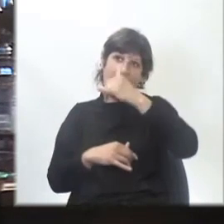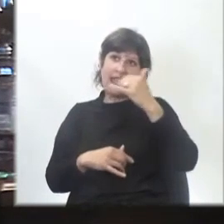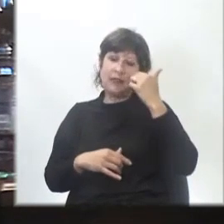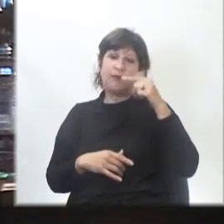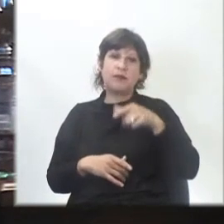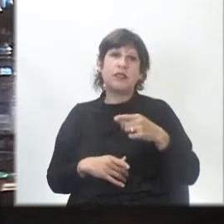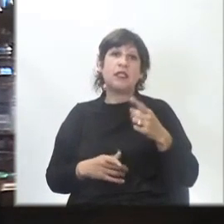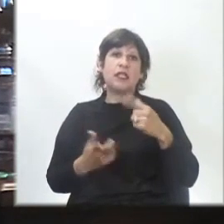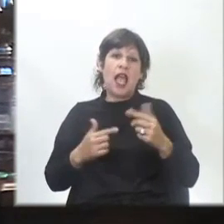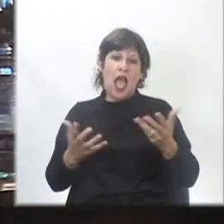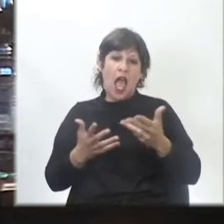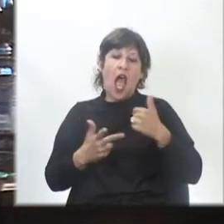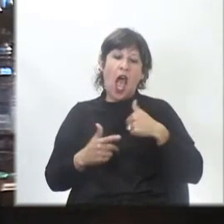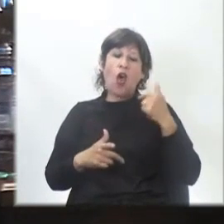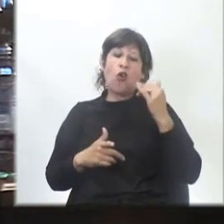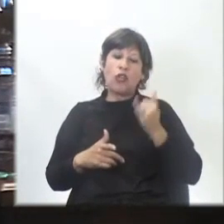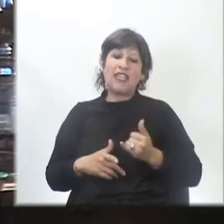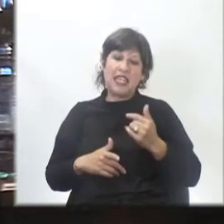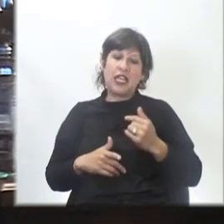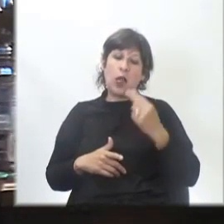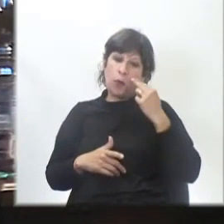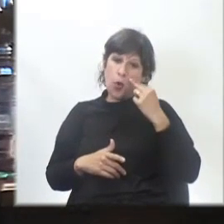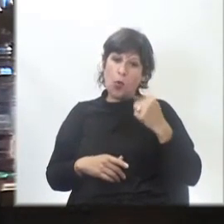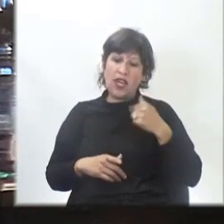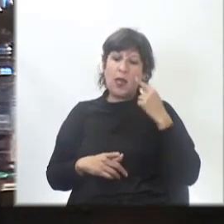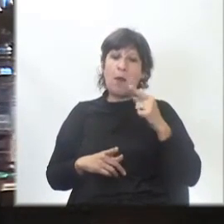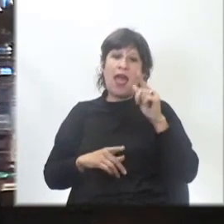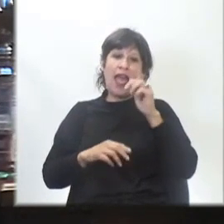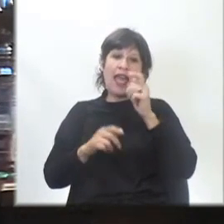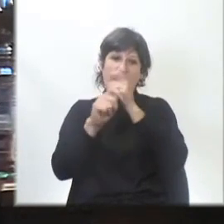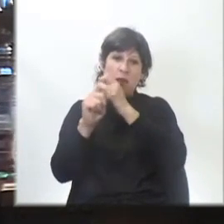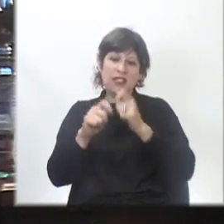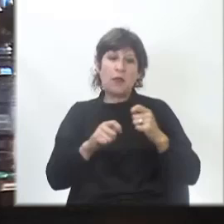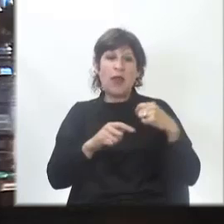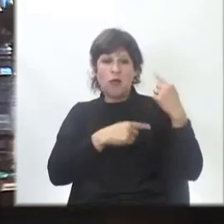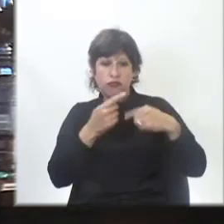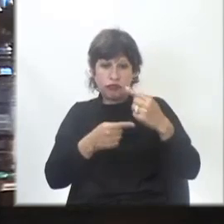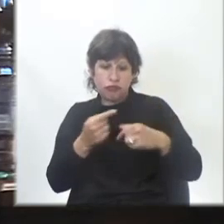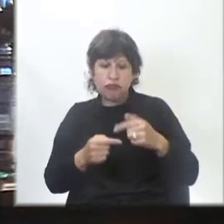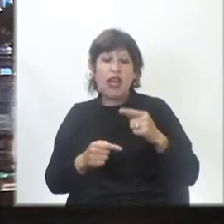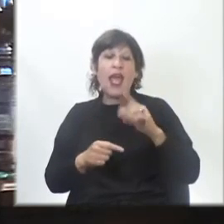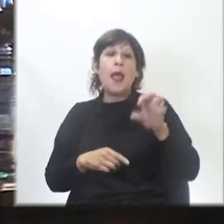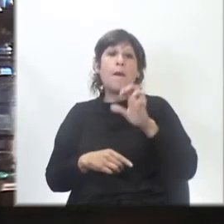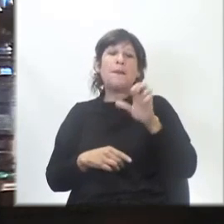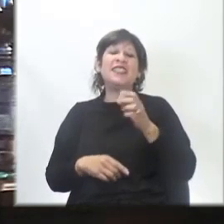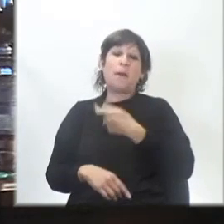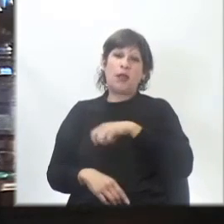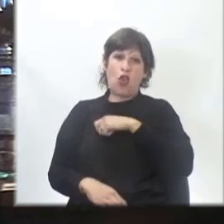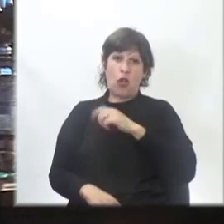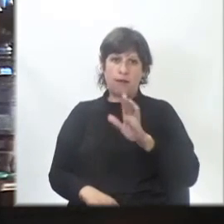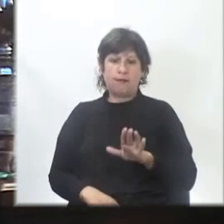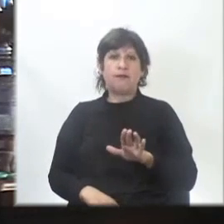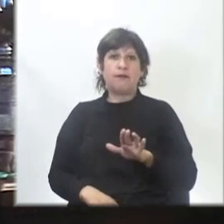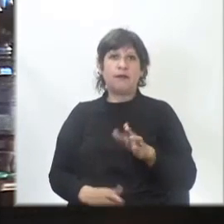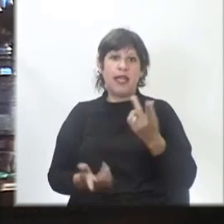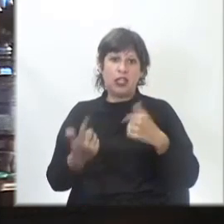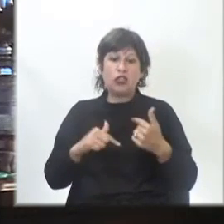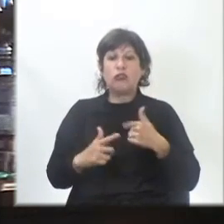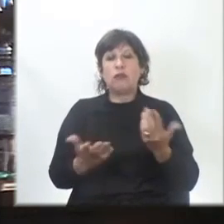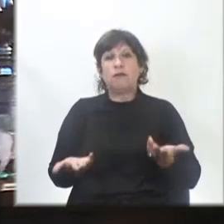actualmente presenta obsolescencias y el mantenimiento lo ha venido realizando la empresa española Indra. Entonces,